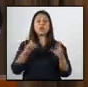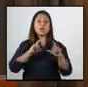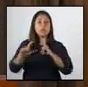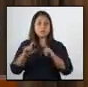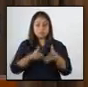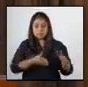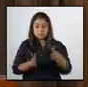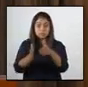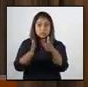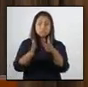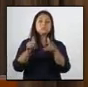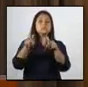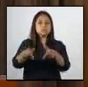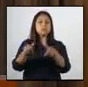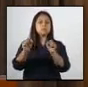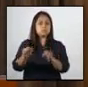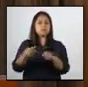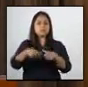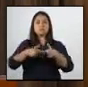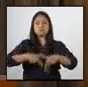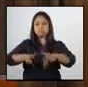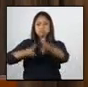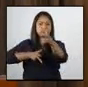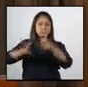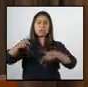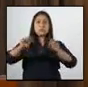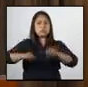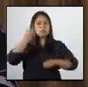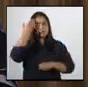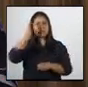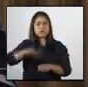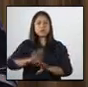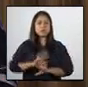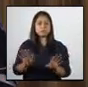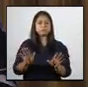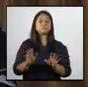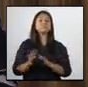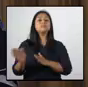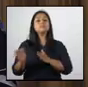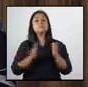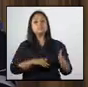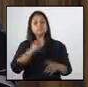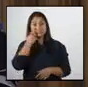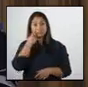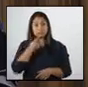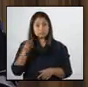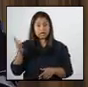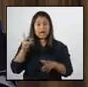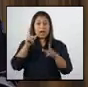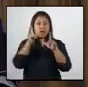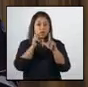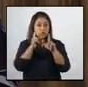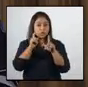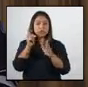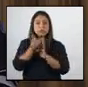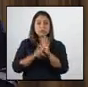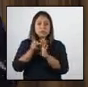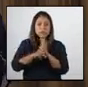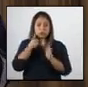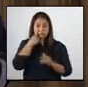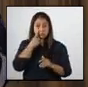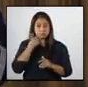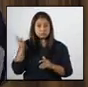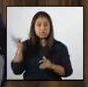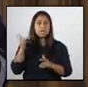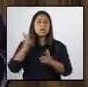para hacer para poder ser transitadas el día de mañana a continuación podrán ver algunas fotos y vídeos donde se explican